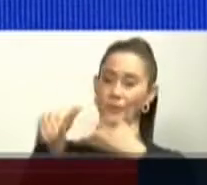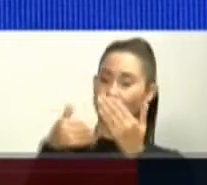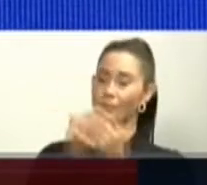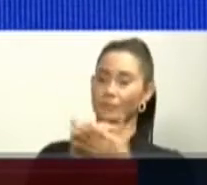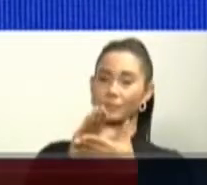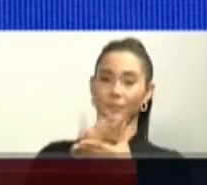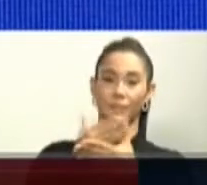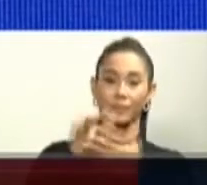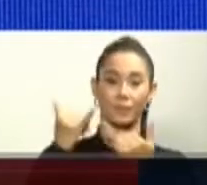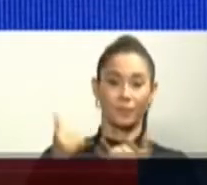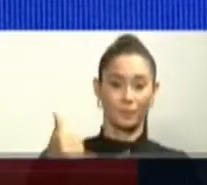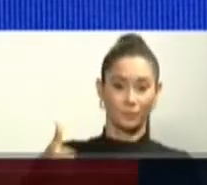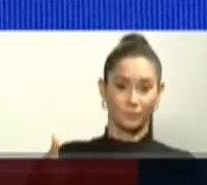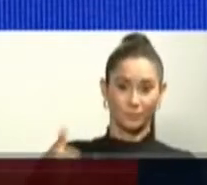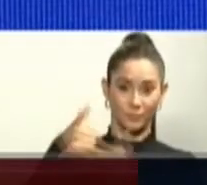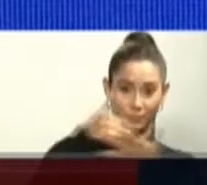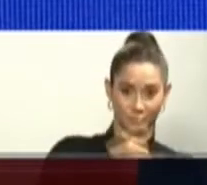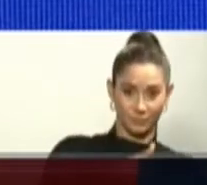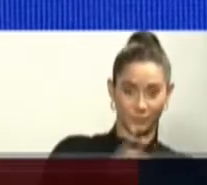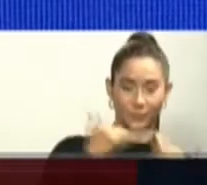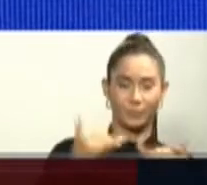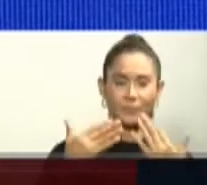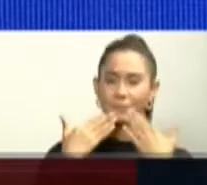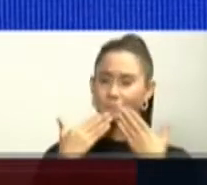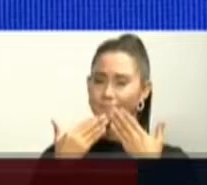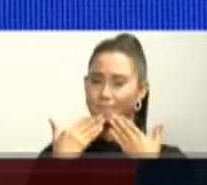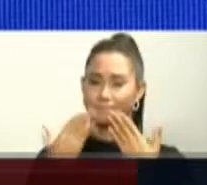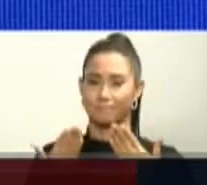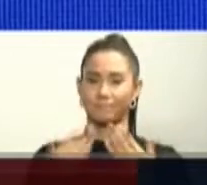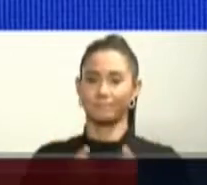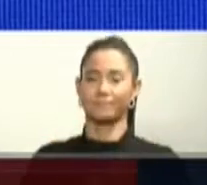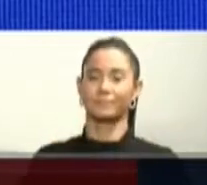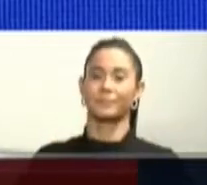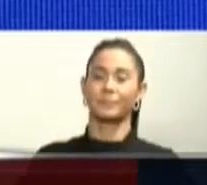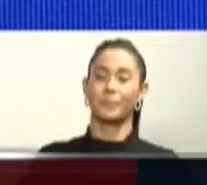participantes en este homenaje, el cual agradezco profundamente.